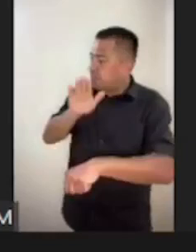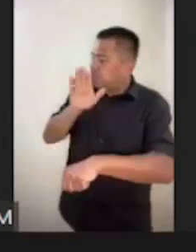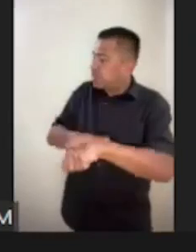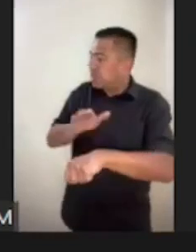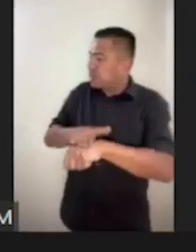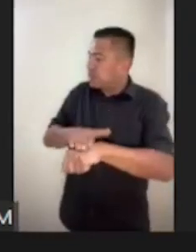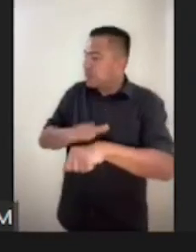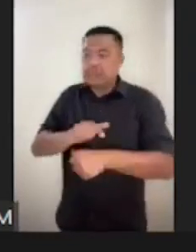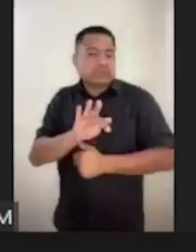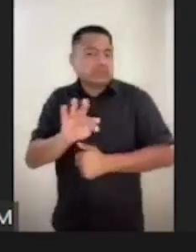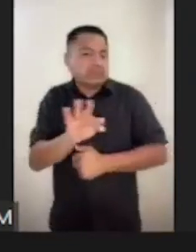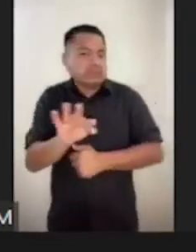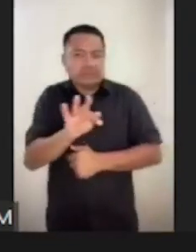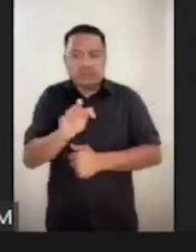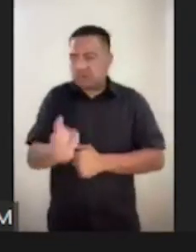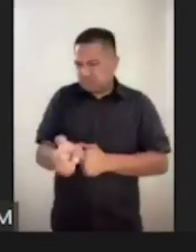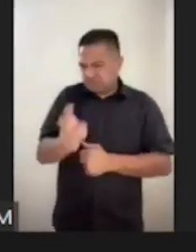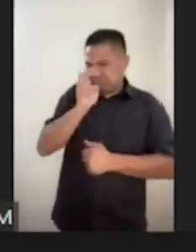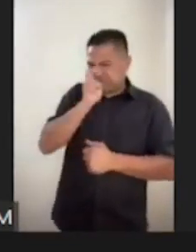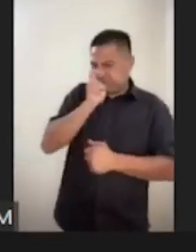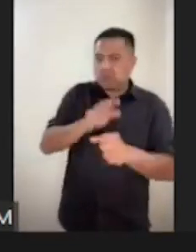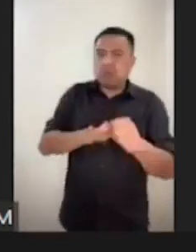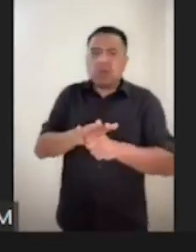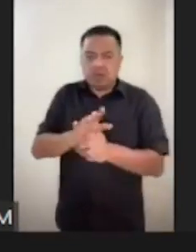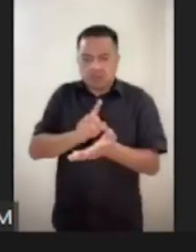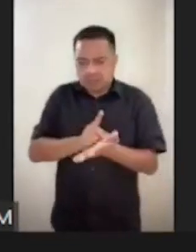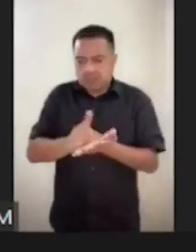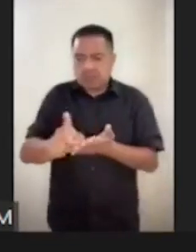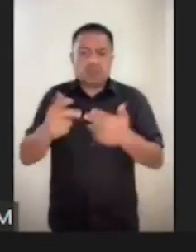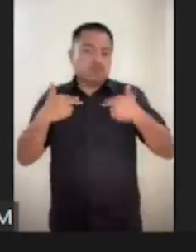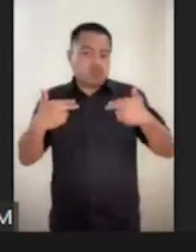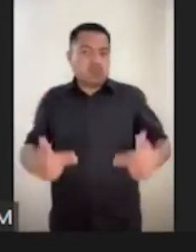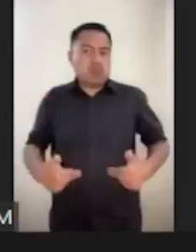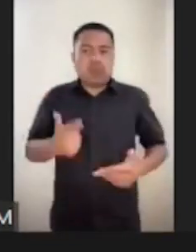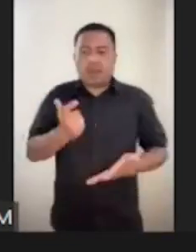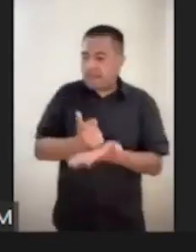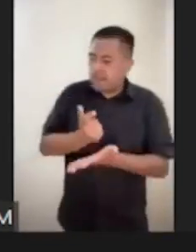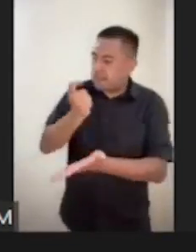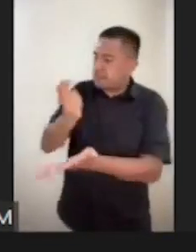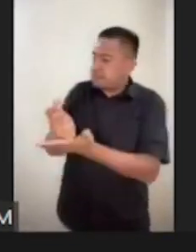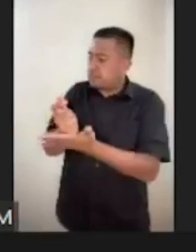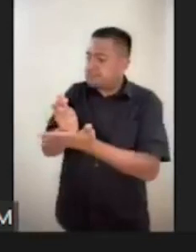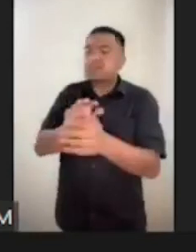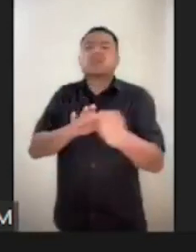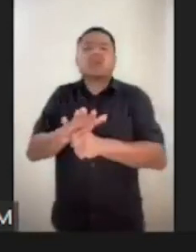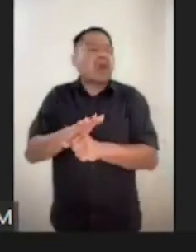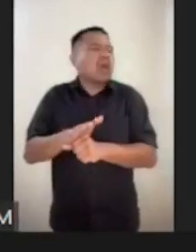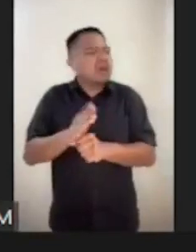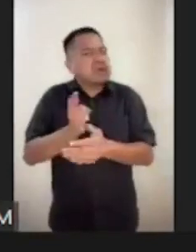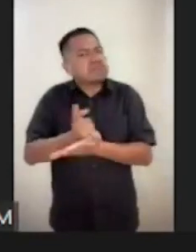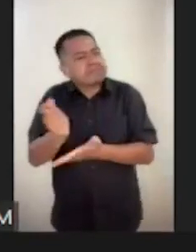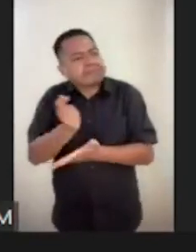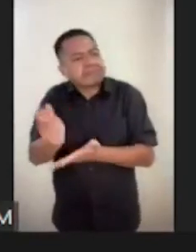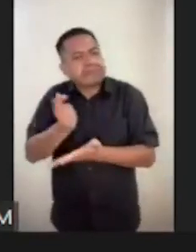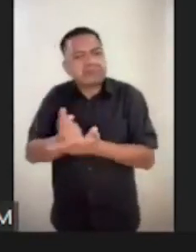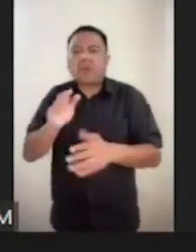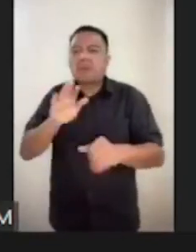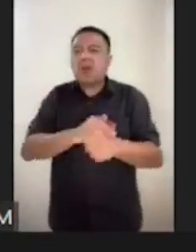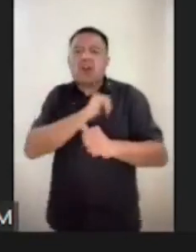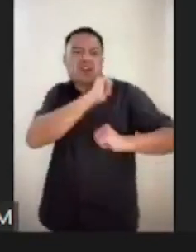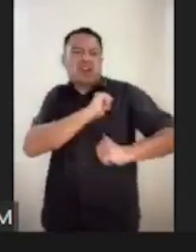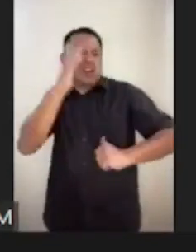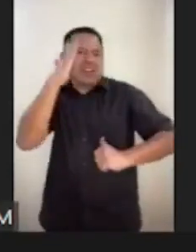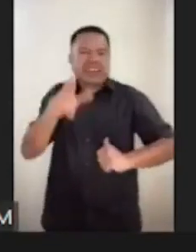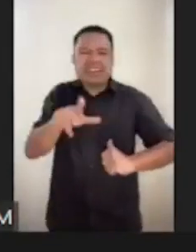posible restricción del derecho humano del pago de las remuneraciones por el ejercicio de un cargo de